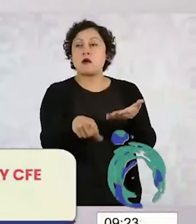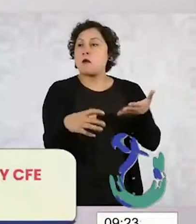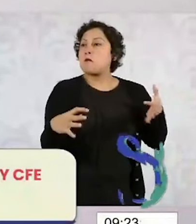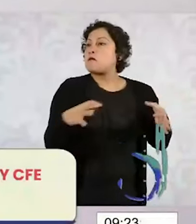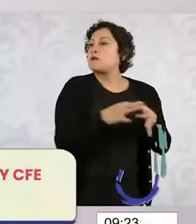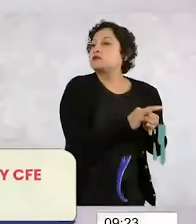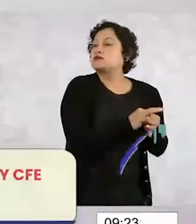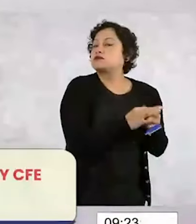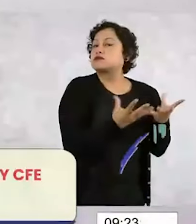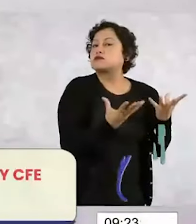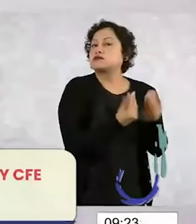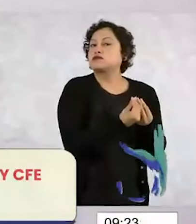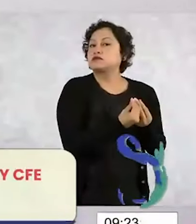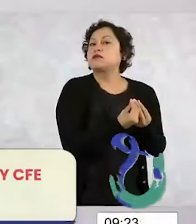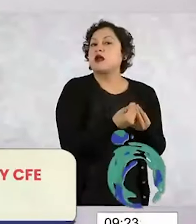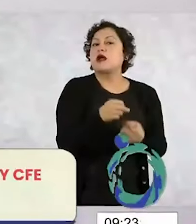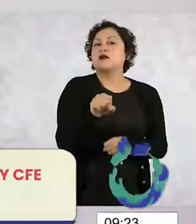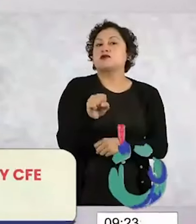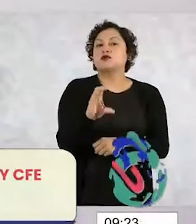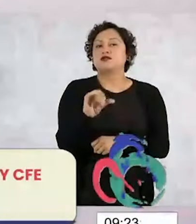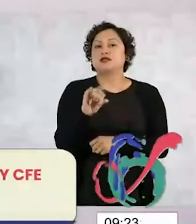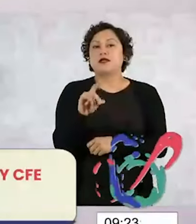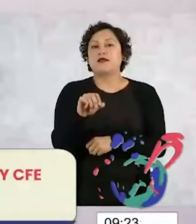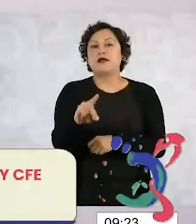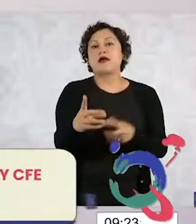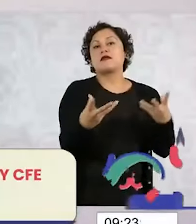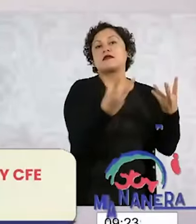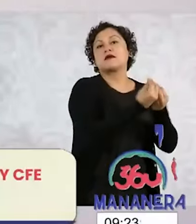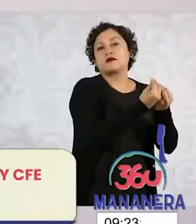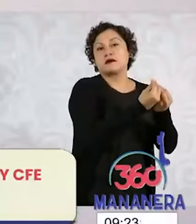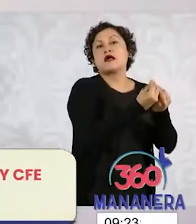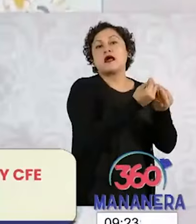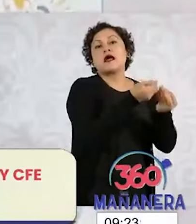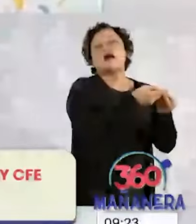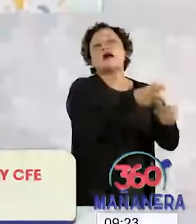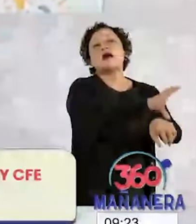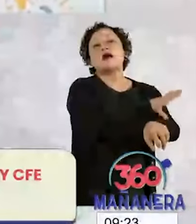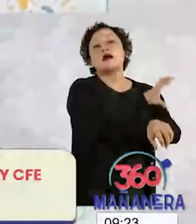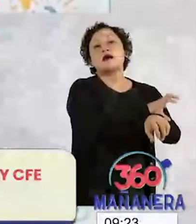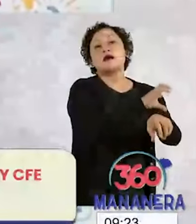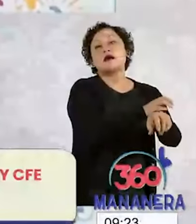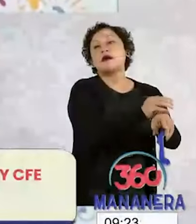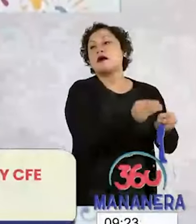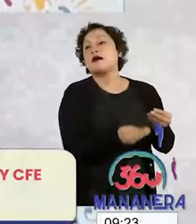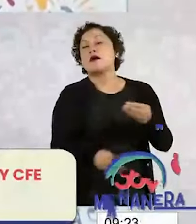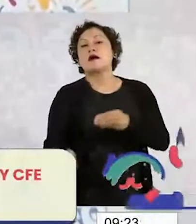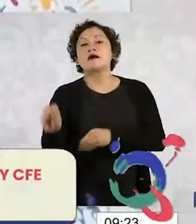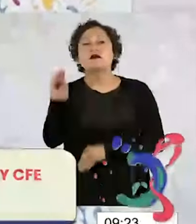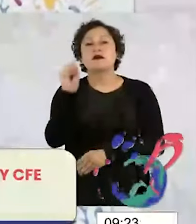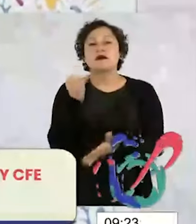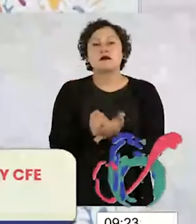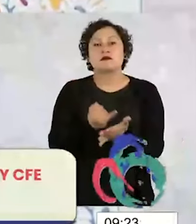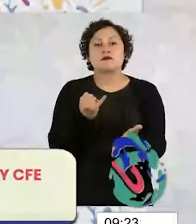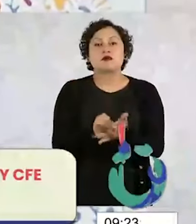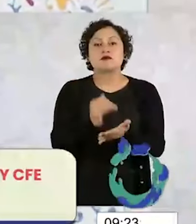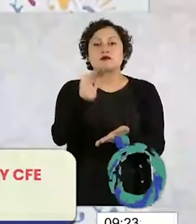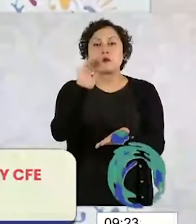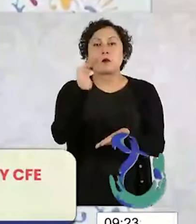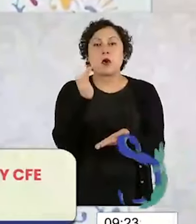sociedad y pasan la electricidad por las redes de transmisión sin pagar lo que tienen que pagar por las redes de